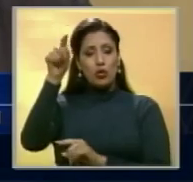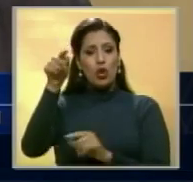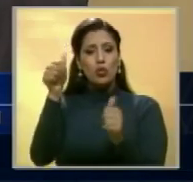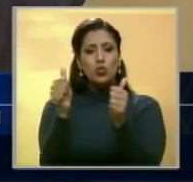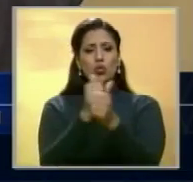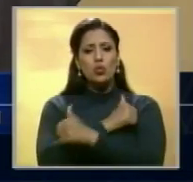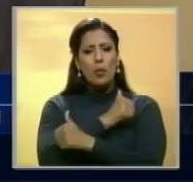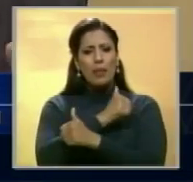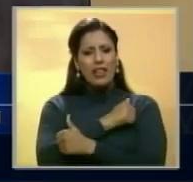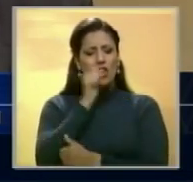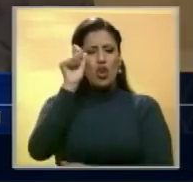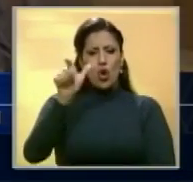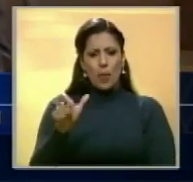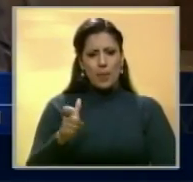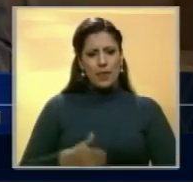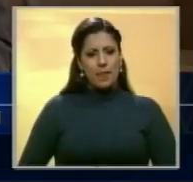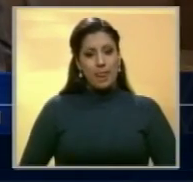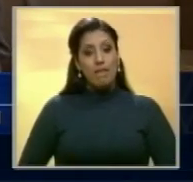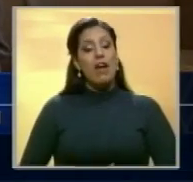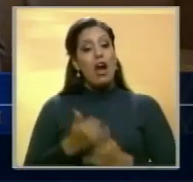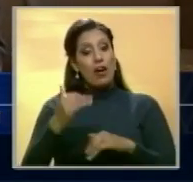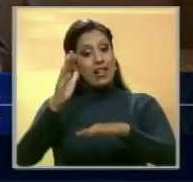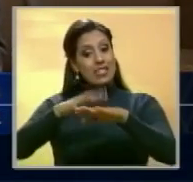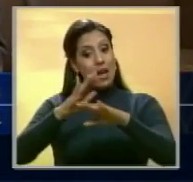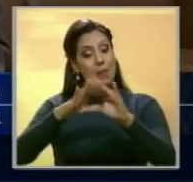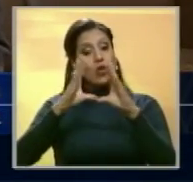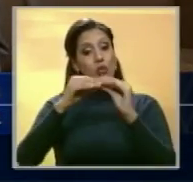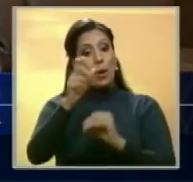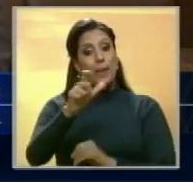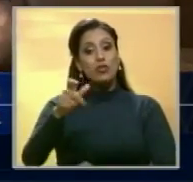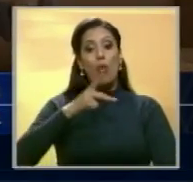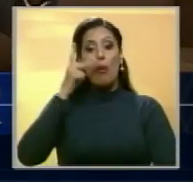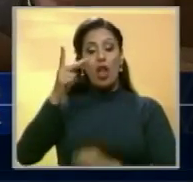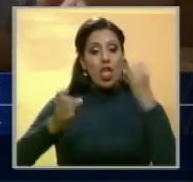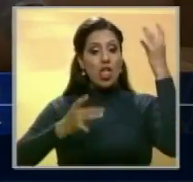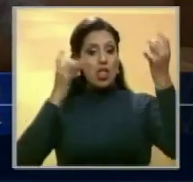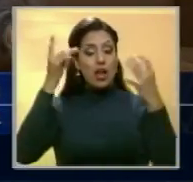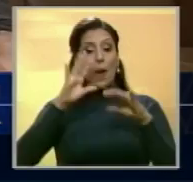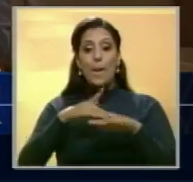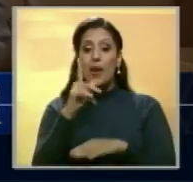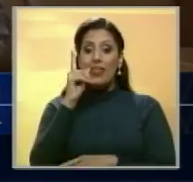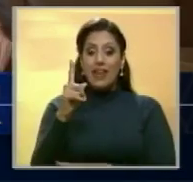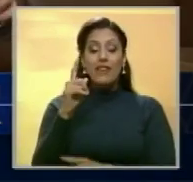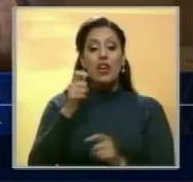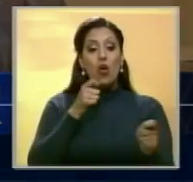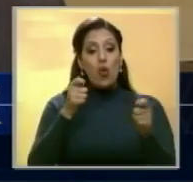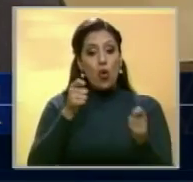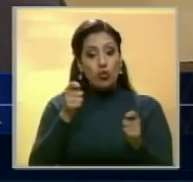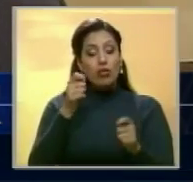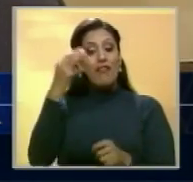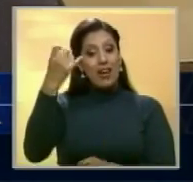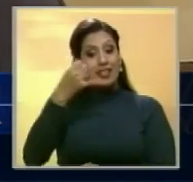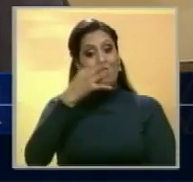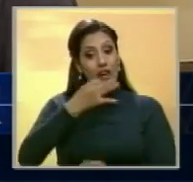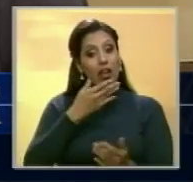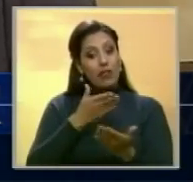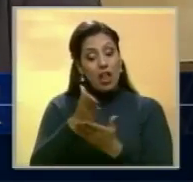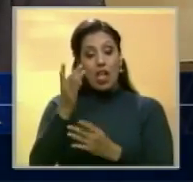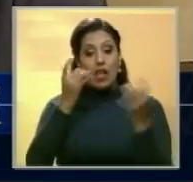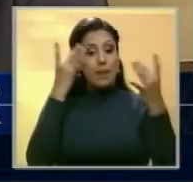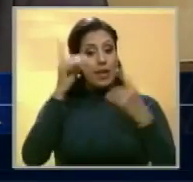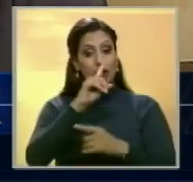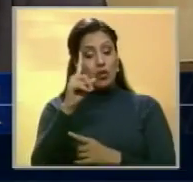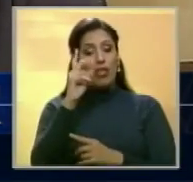suplente diputado, el señor Quiñones. Le hizo un llamado a los que hacen política en el país a que tomen el camino de la verdad, el camino